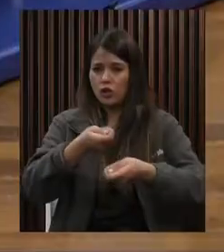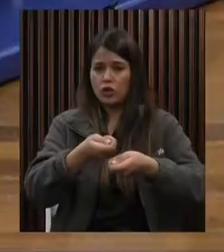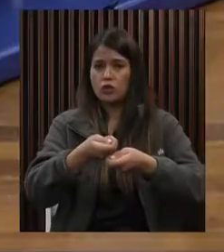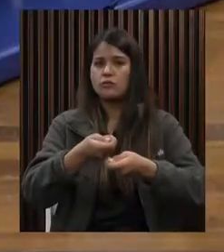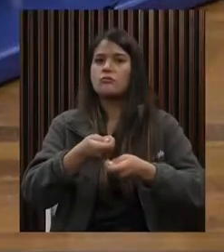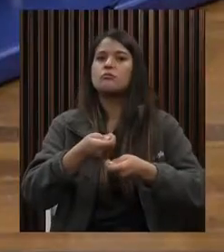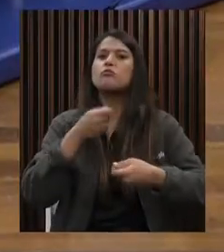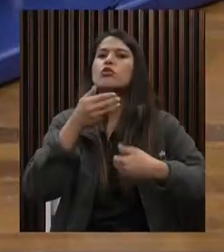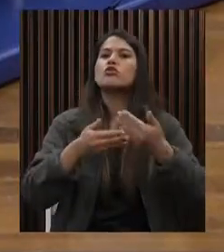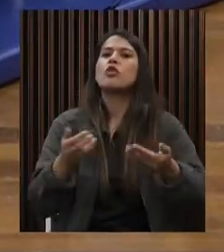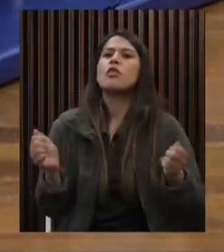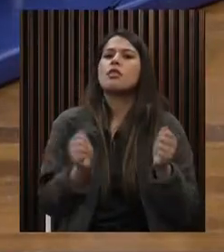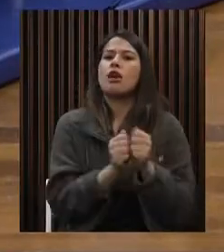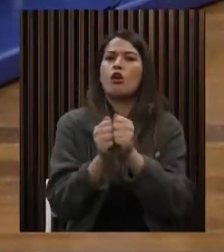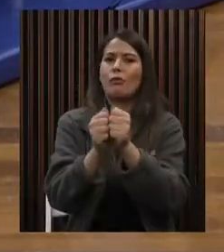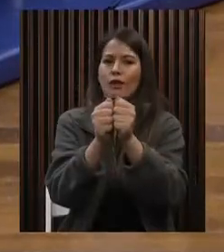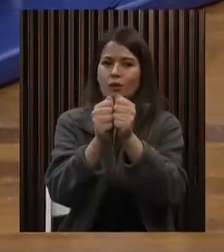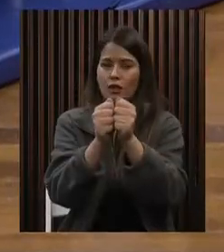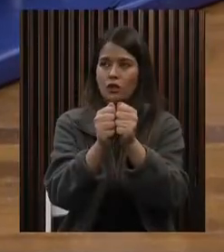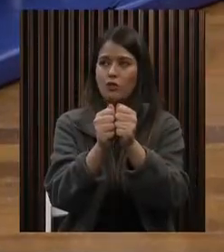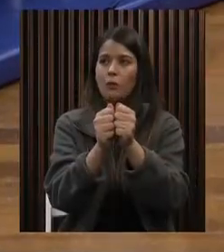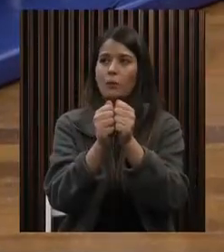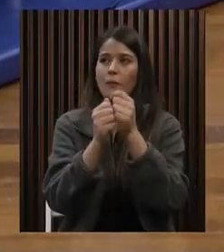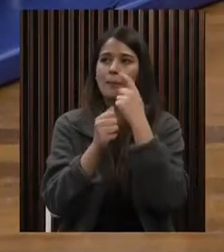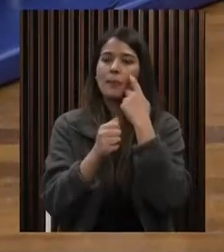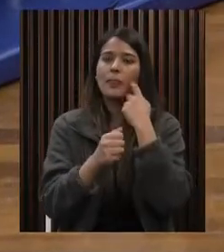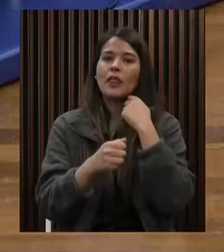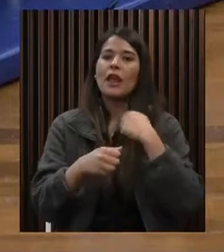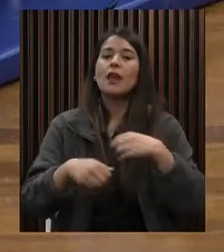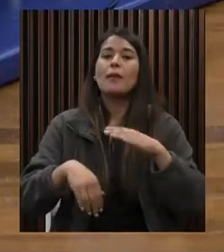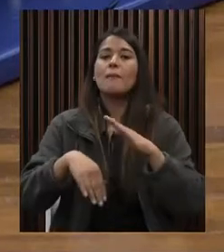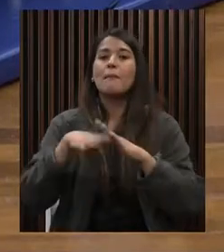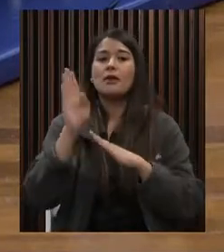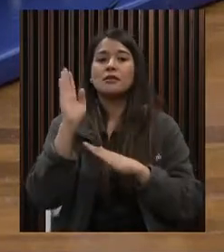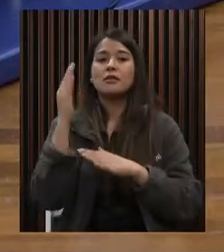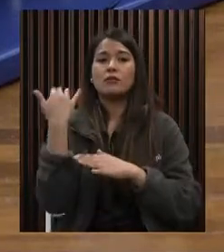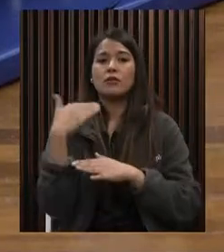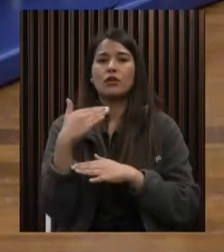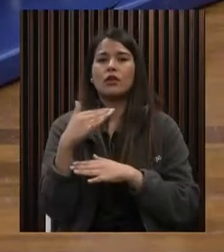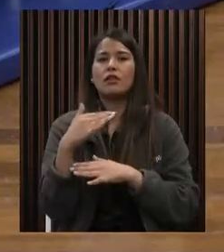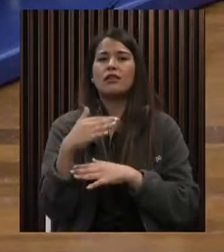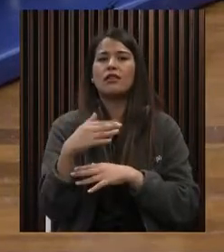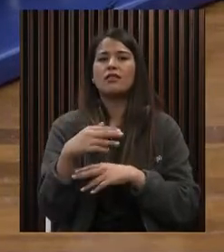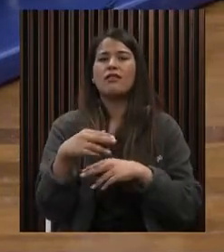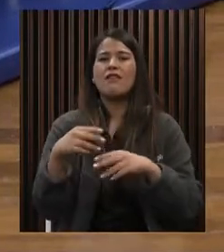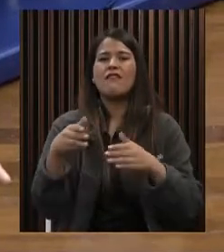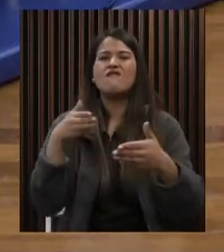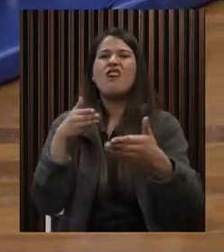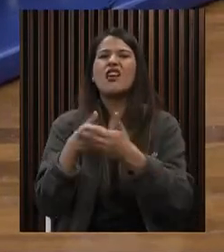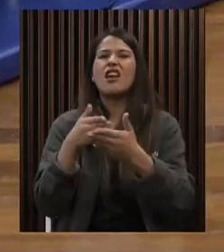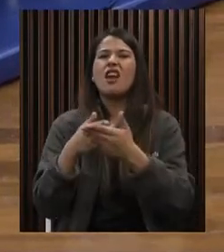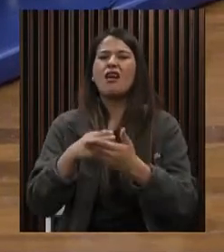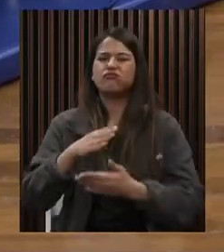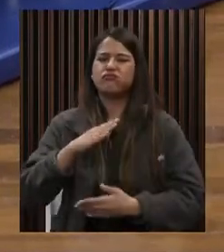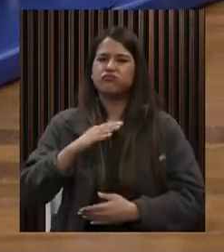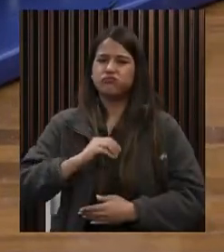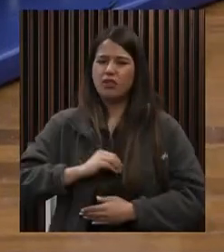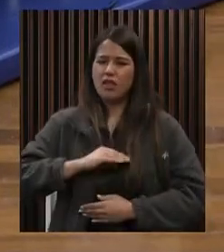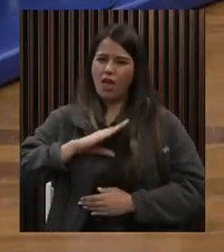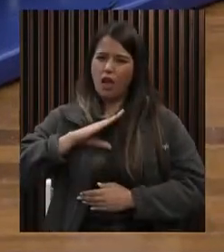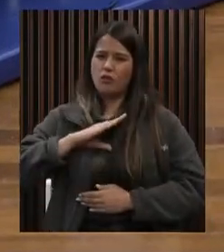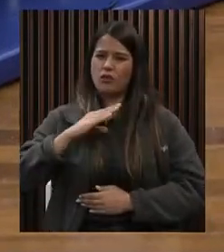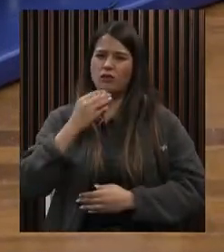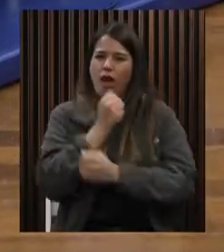de acompañamiento, la barrera más gigante era un poco una barrera de autoestima primero, porque justamente no